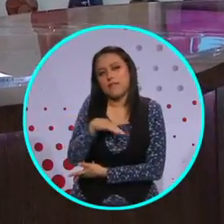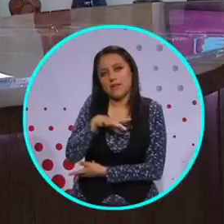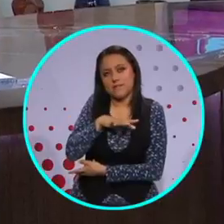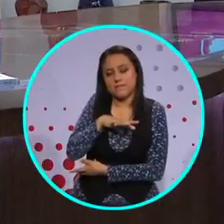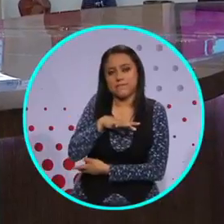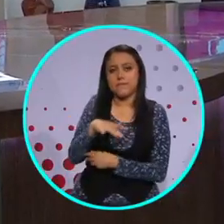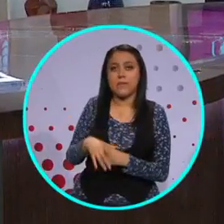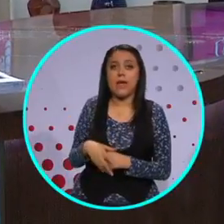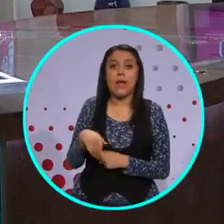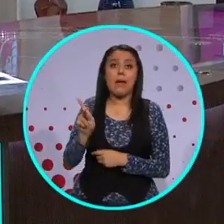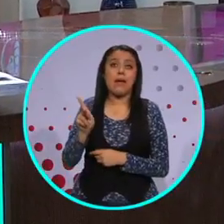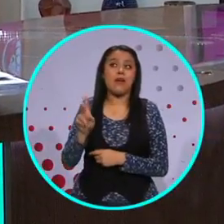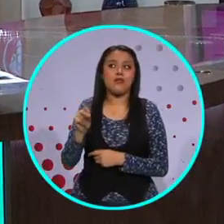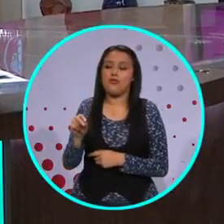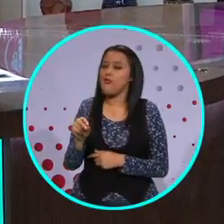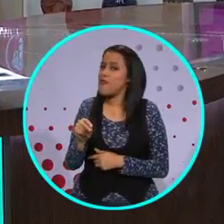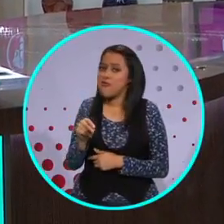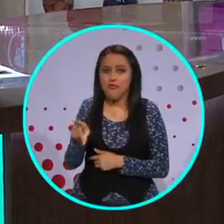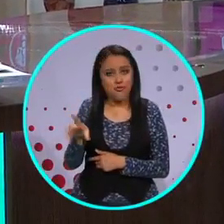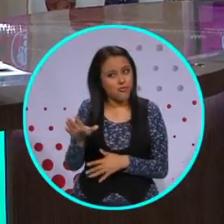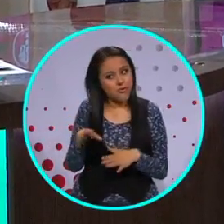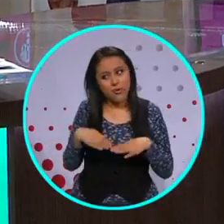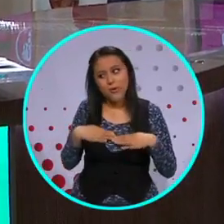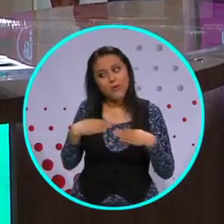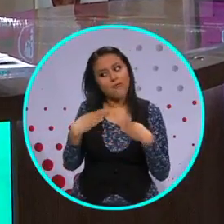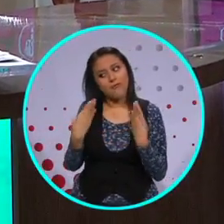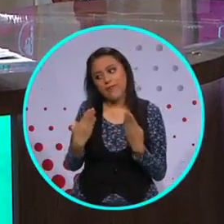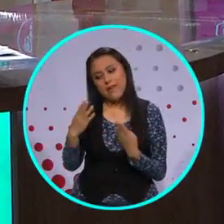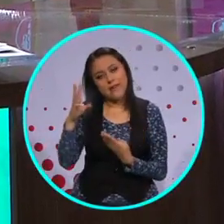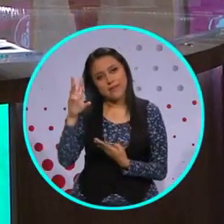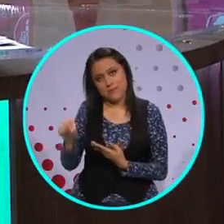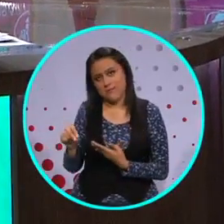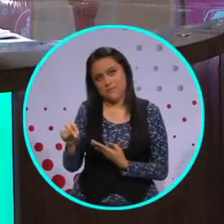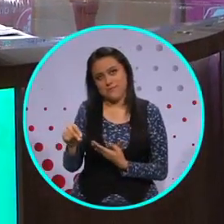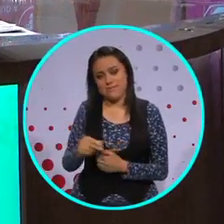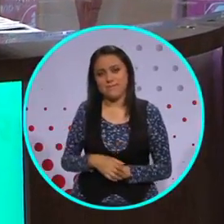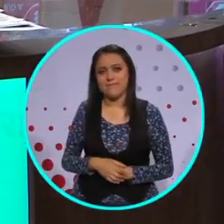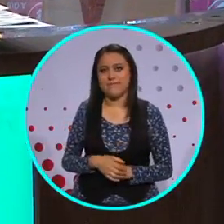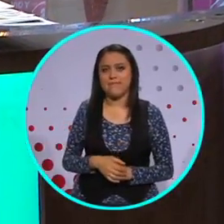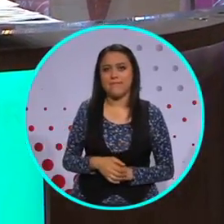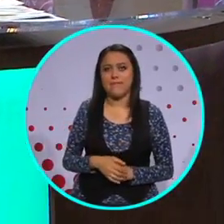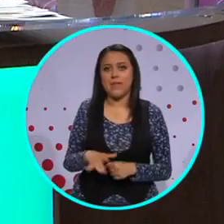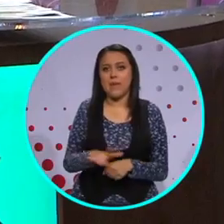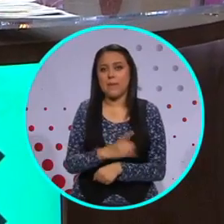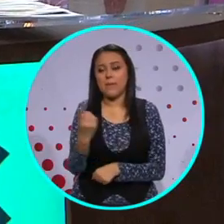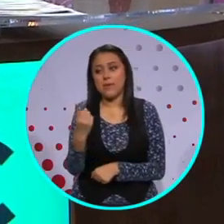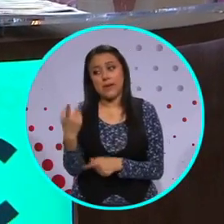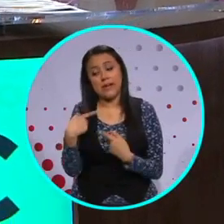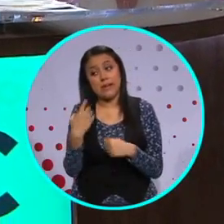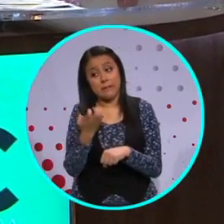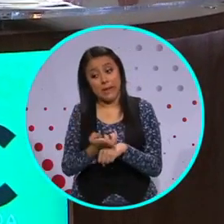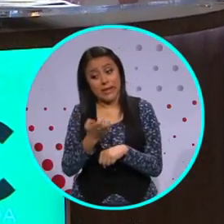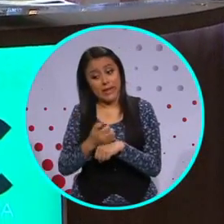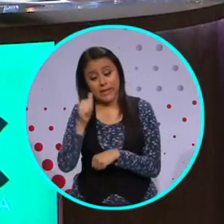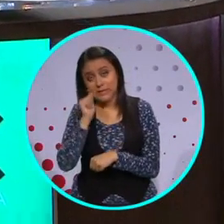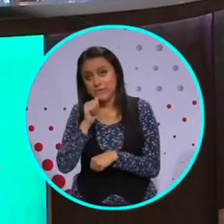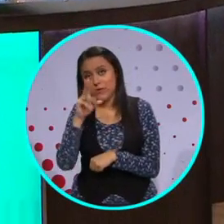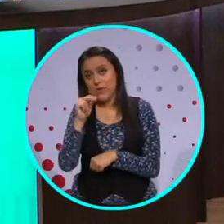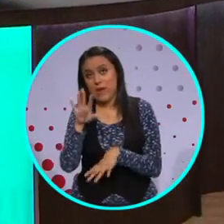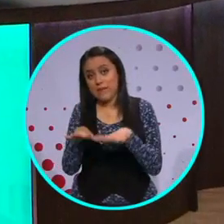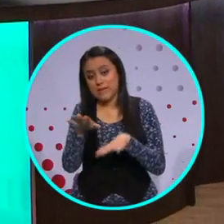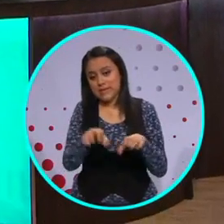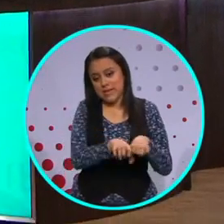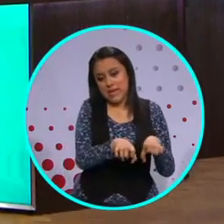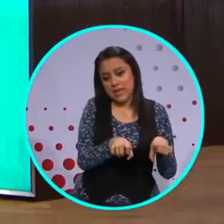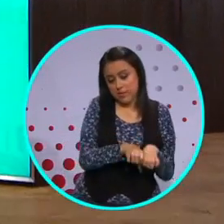pero no te confíes no todo es como ir a jugar contra el américa para los americanistas hay equipos también que